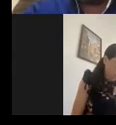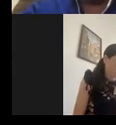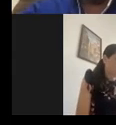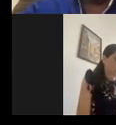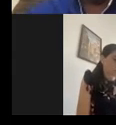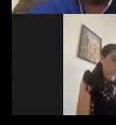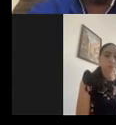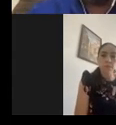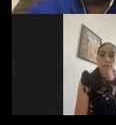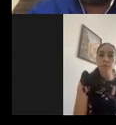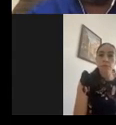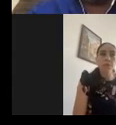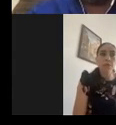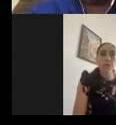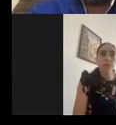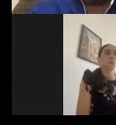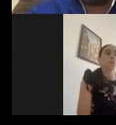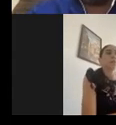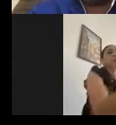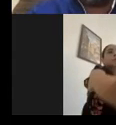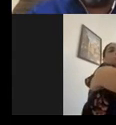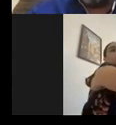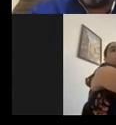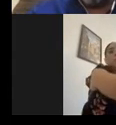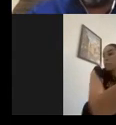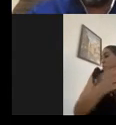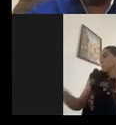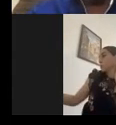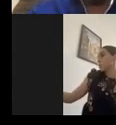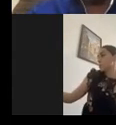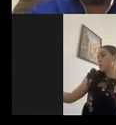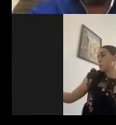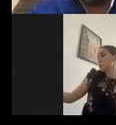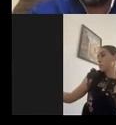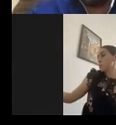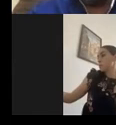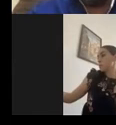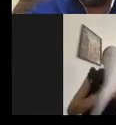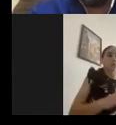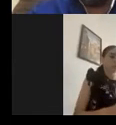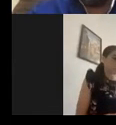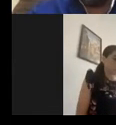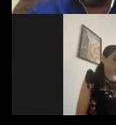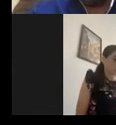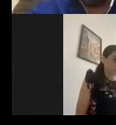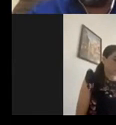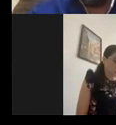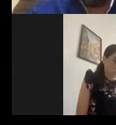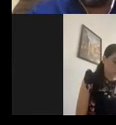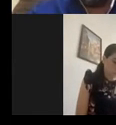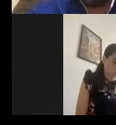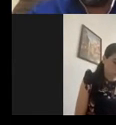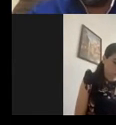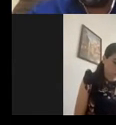el tema de movilidad, pues las delegaciones nos andan llevando mucho la ventaja